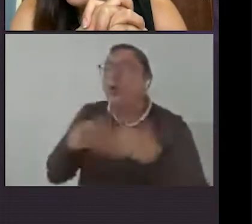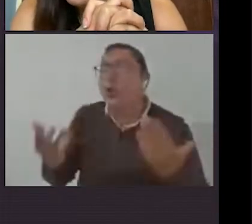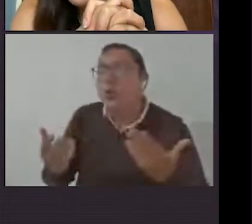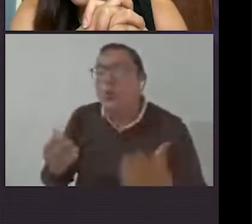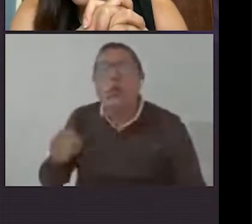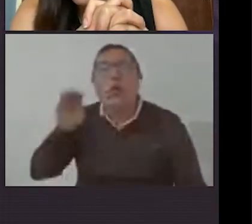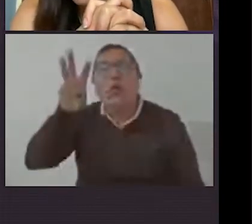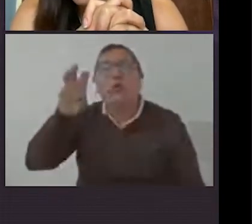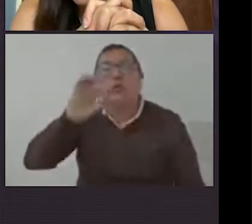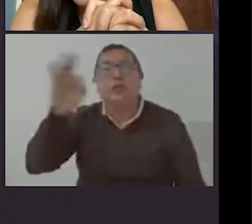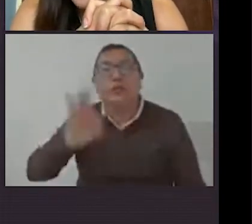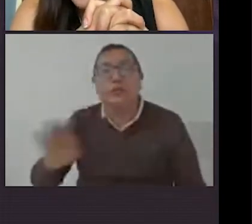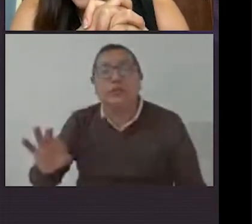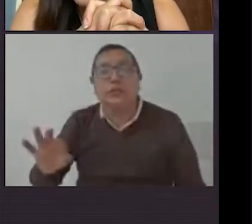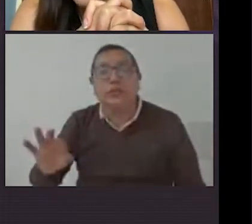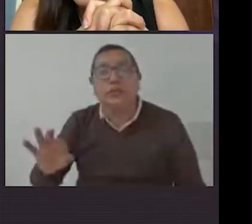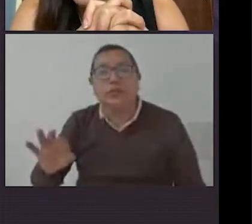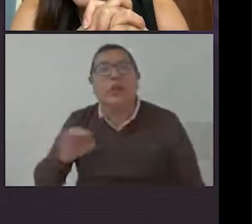equipo.